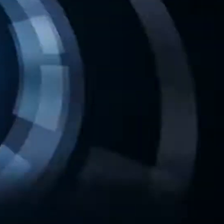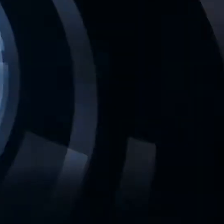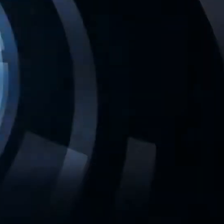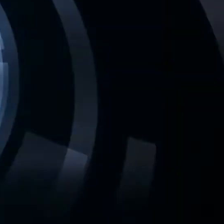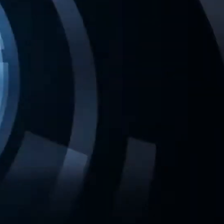¡Gracias! ¡Gracias!